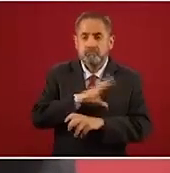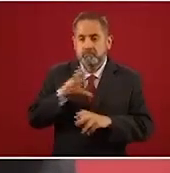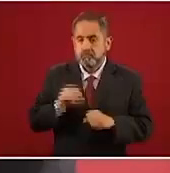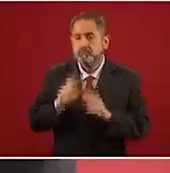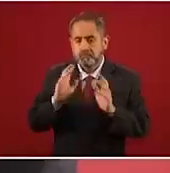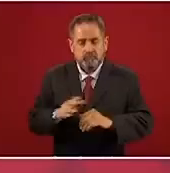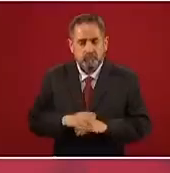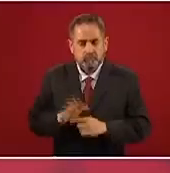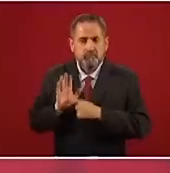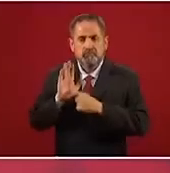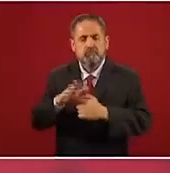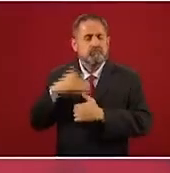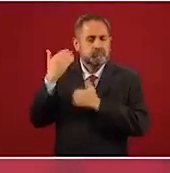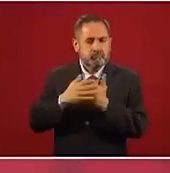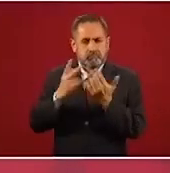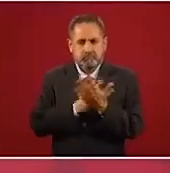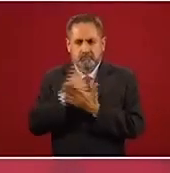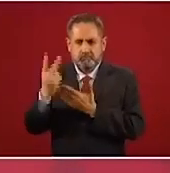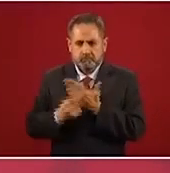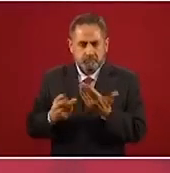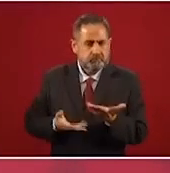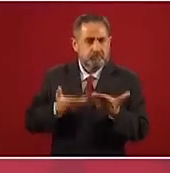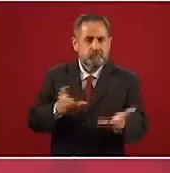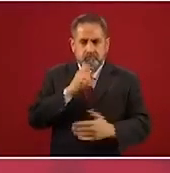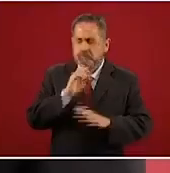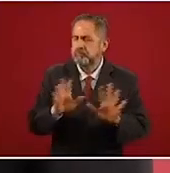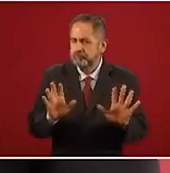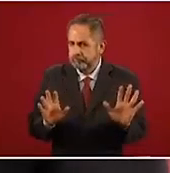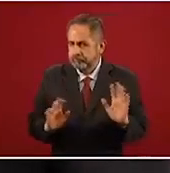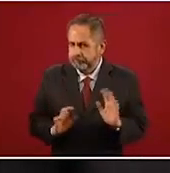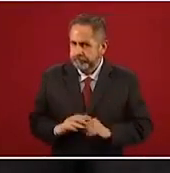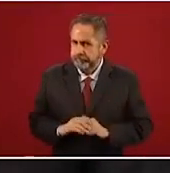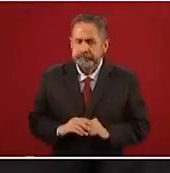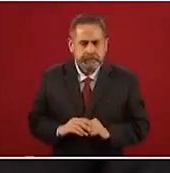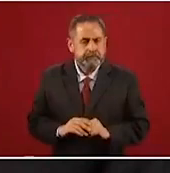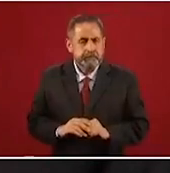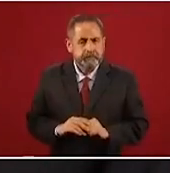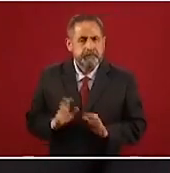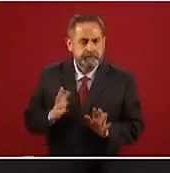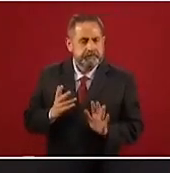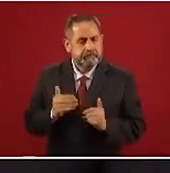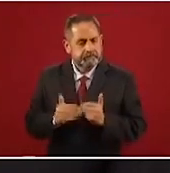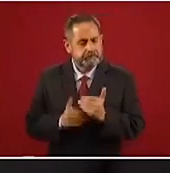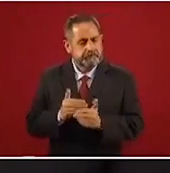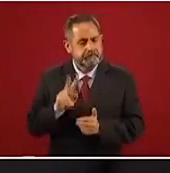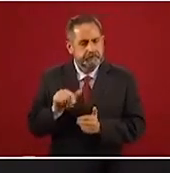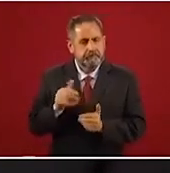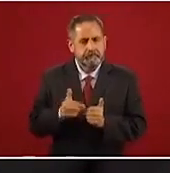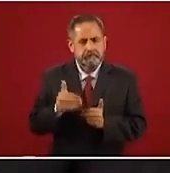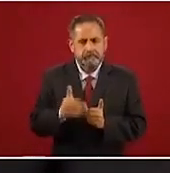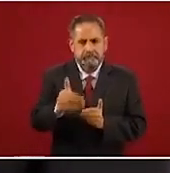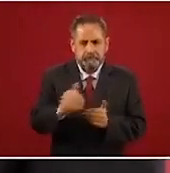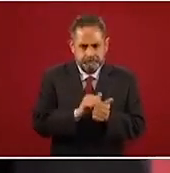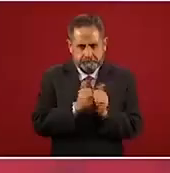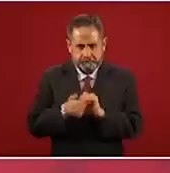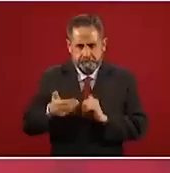Ya se va a presentar el programa. Sí, no, pues todo es un